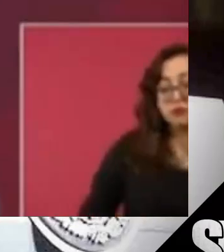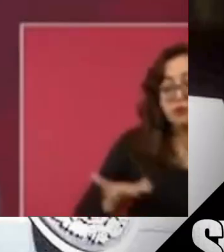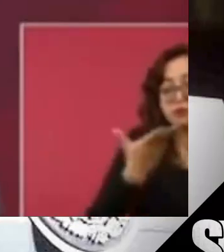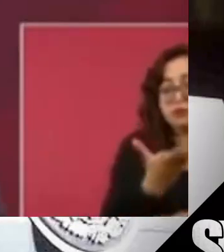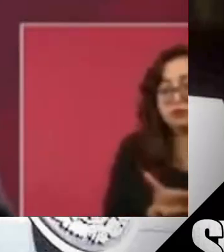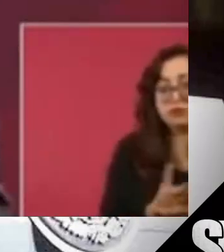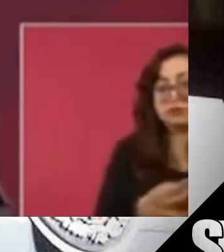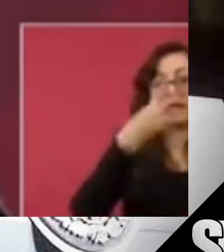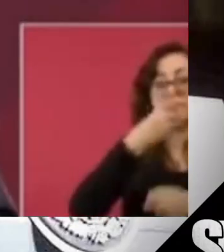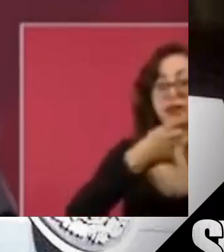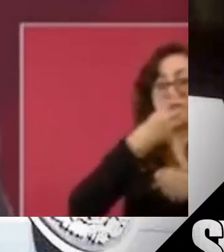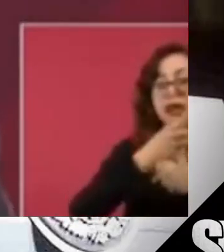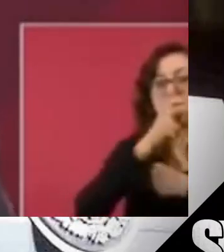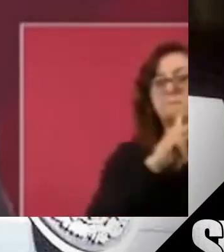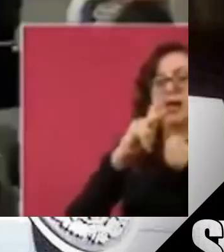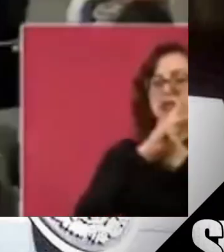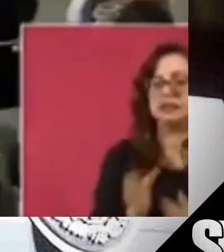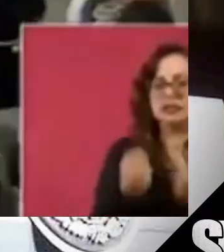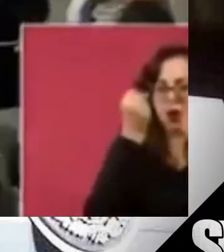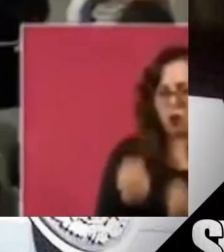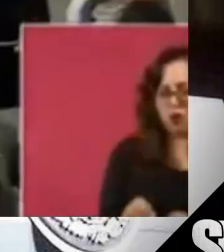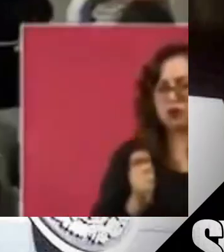Imponérnoslo, ese era el objetivo fundamental.